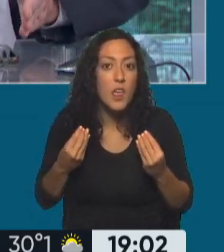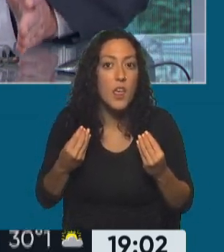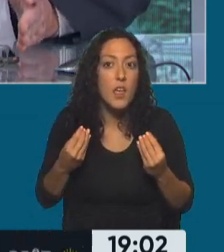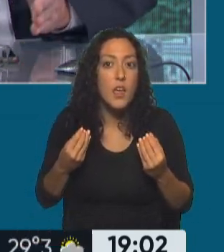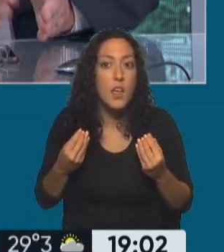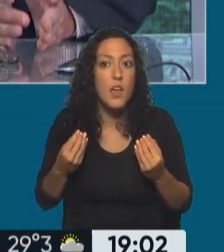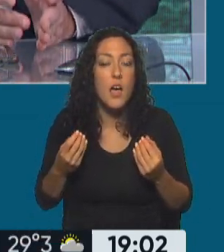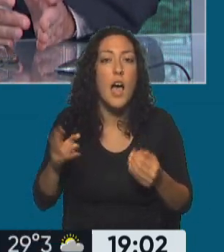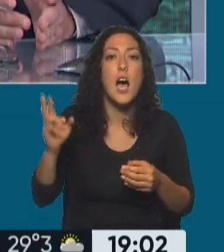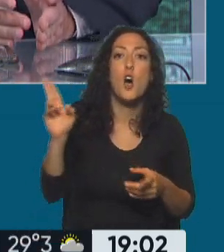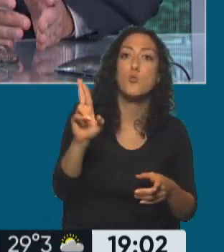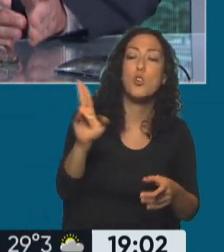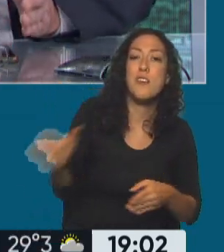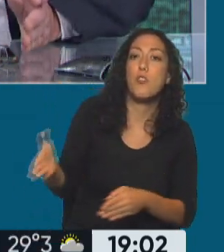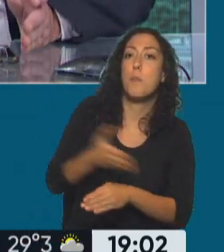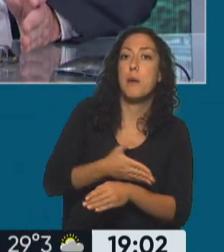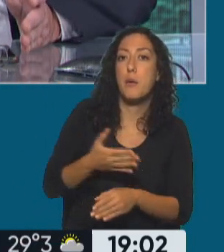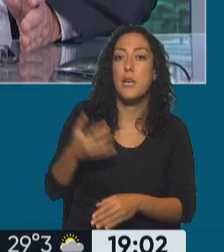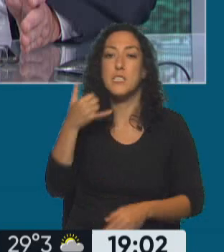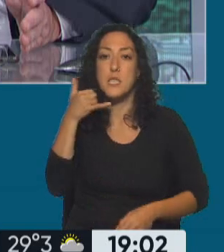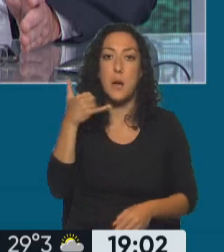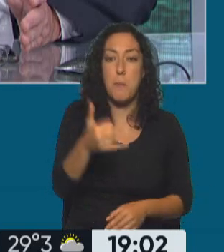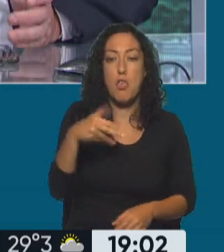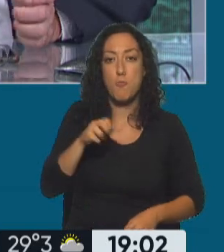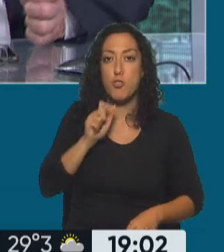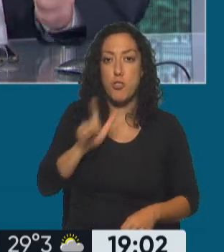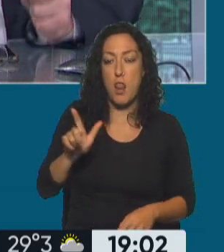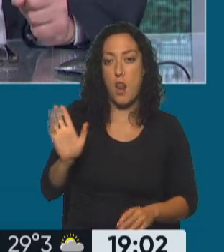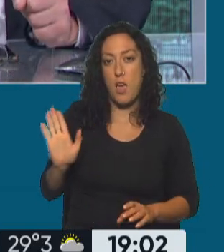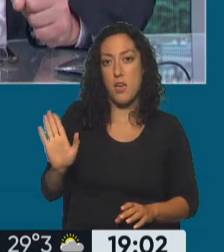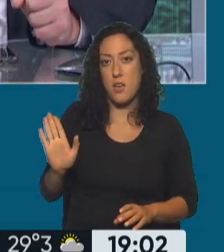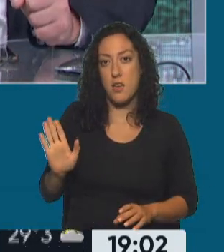autorización previa las conversaciones de Sabac Montiel con el exterior.